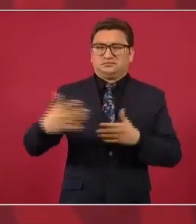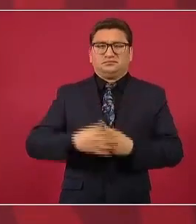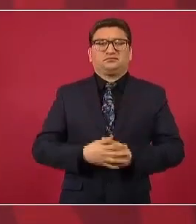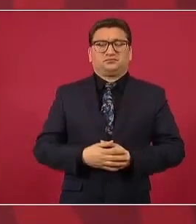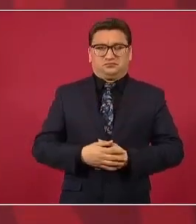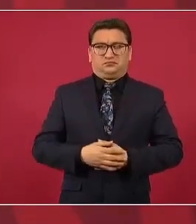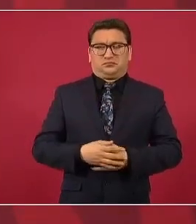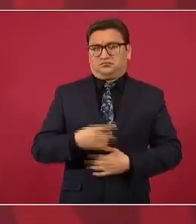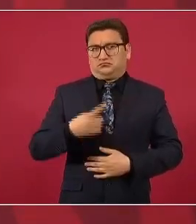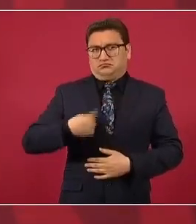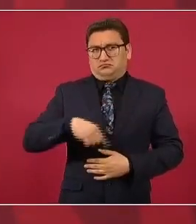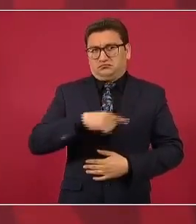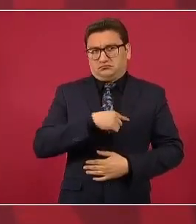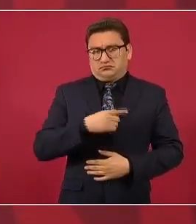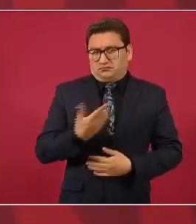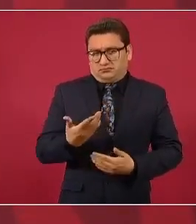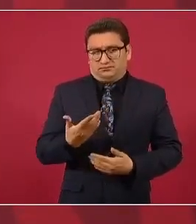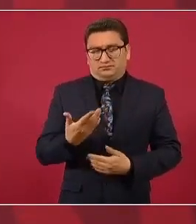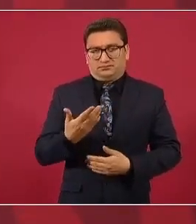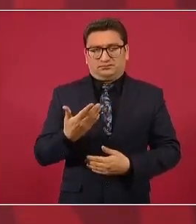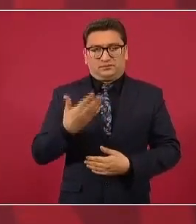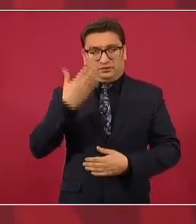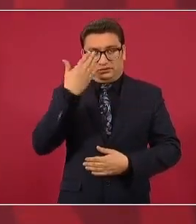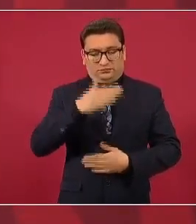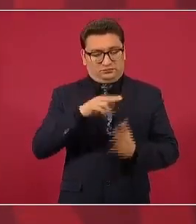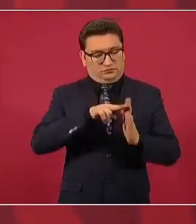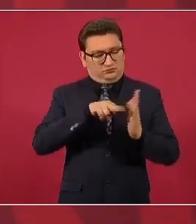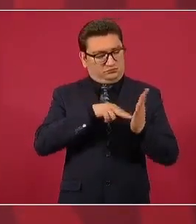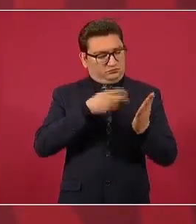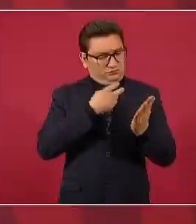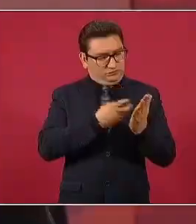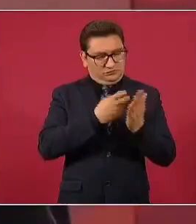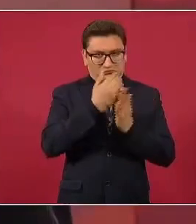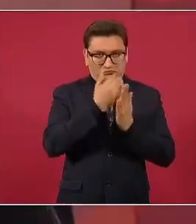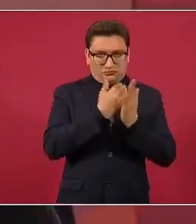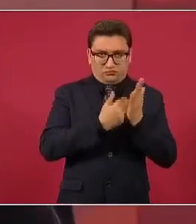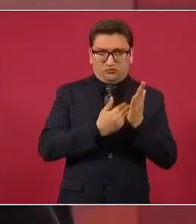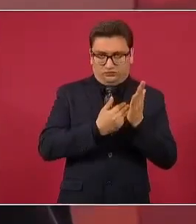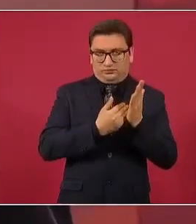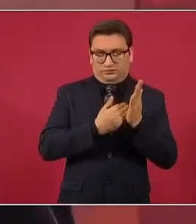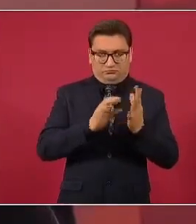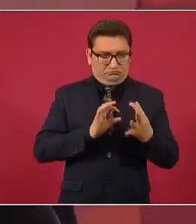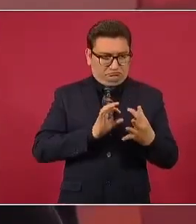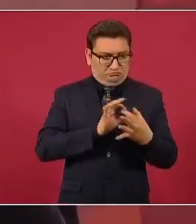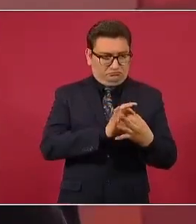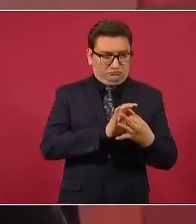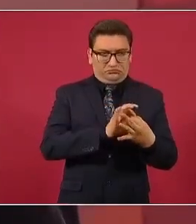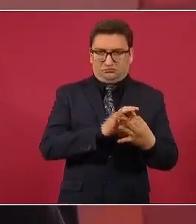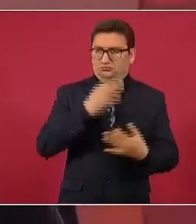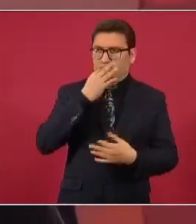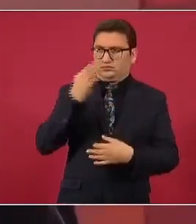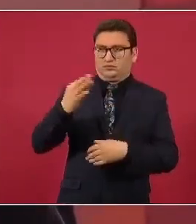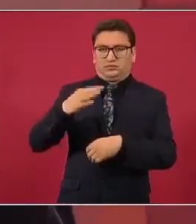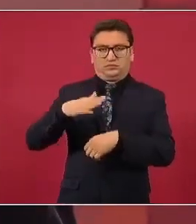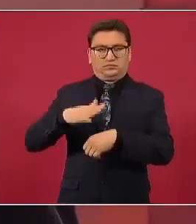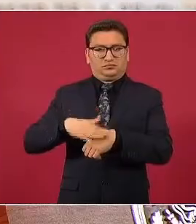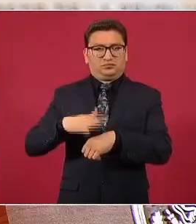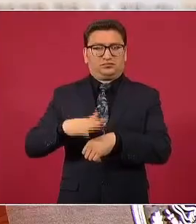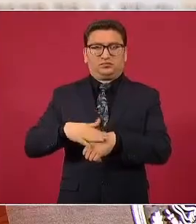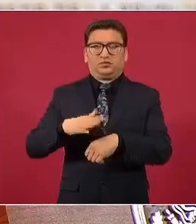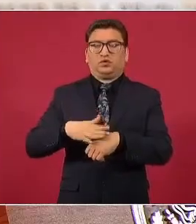Y nosotros, de acuerdo a la normatividad, les diríamos qué